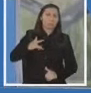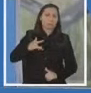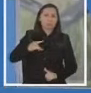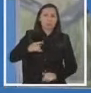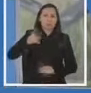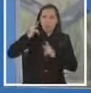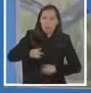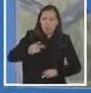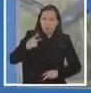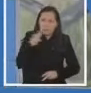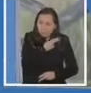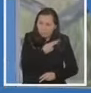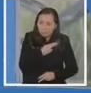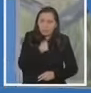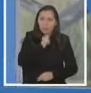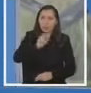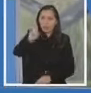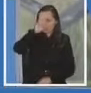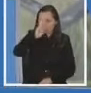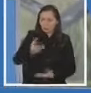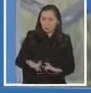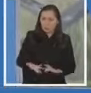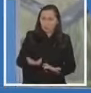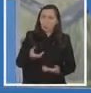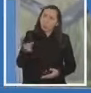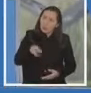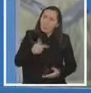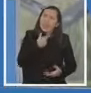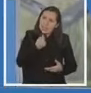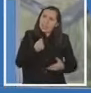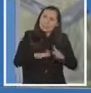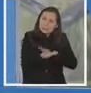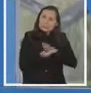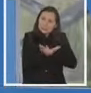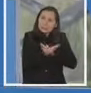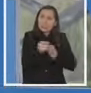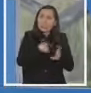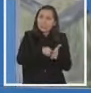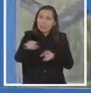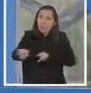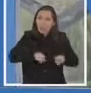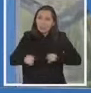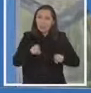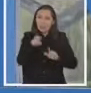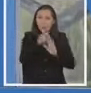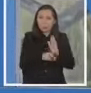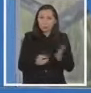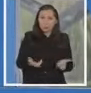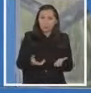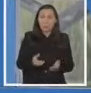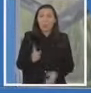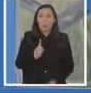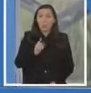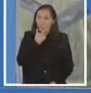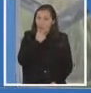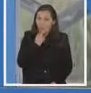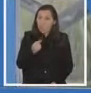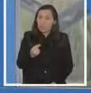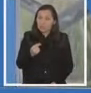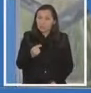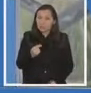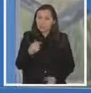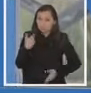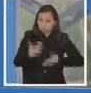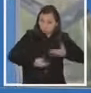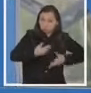censuras, faltas de respeto por insistir en la tramitación de este proyecto. No fue fácil sacarlo